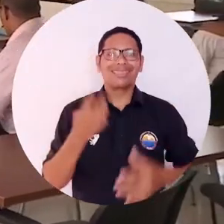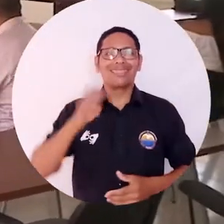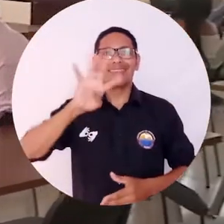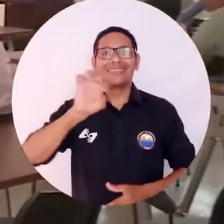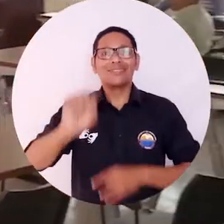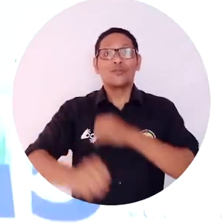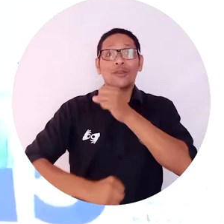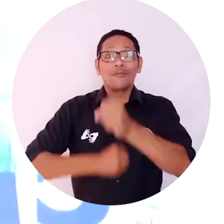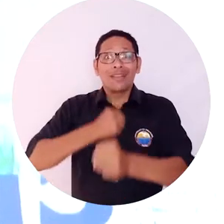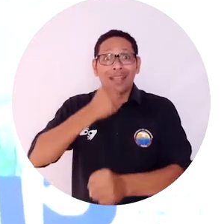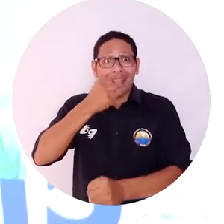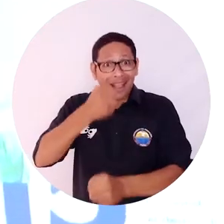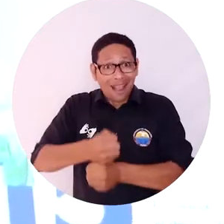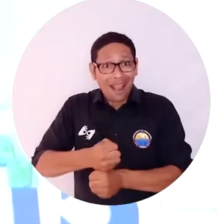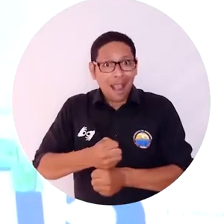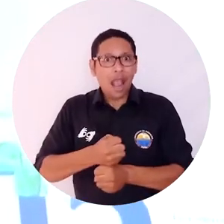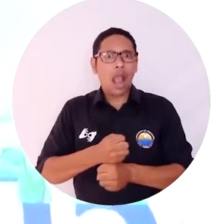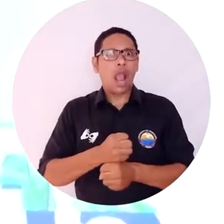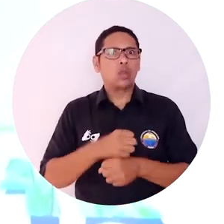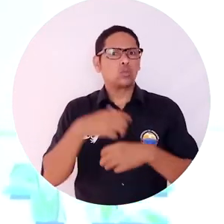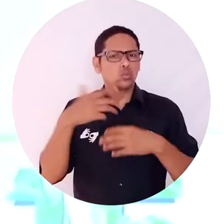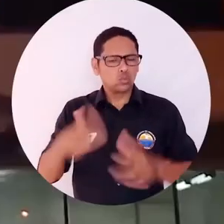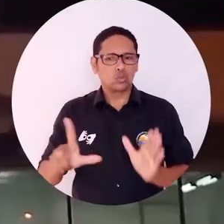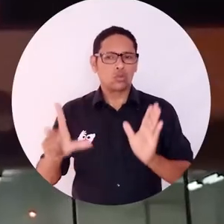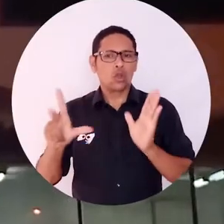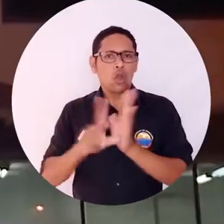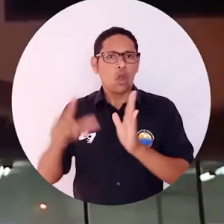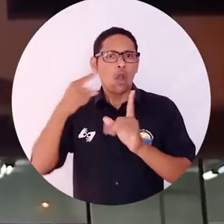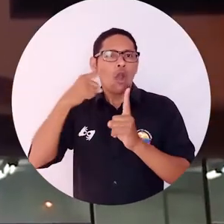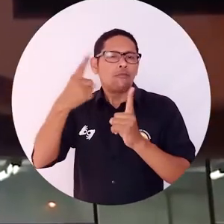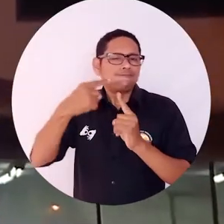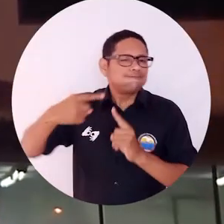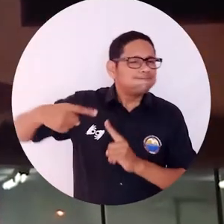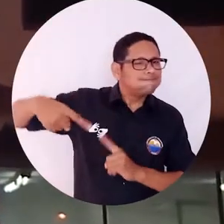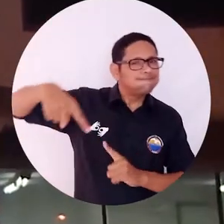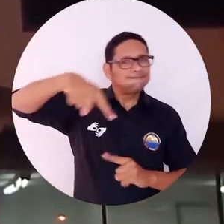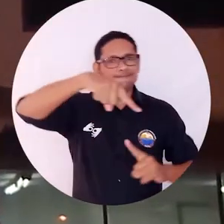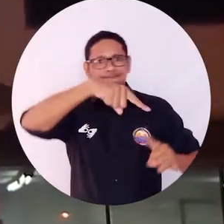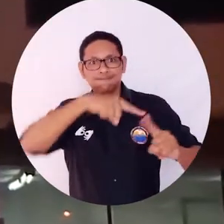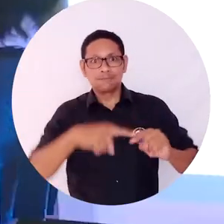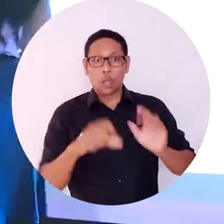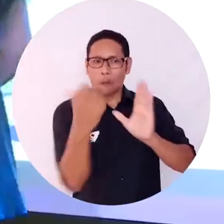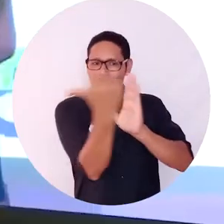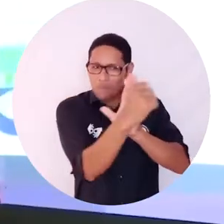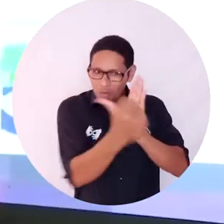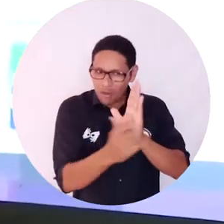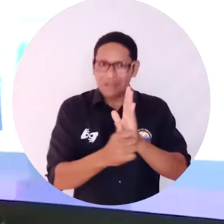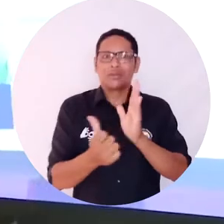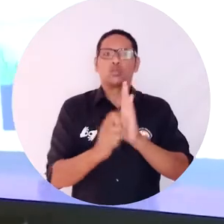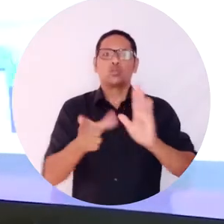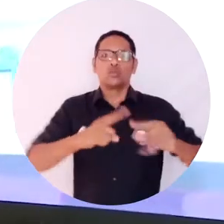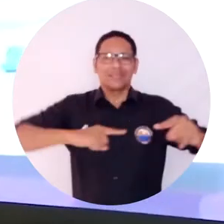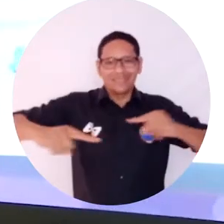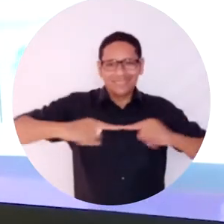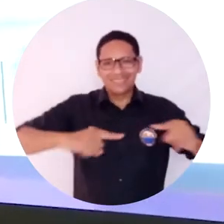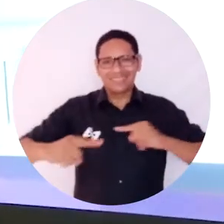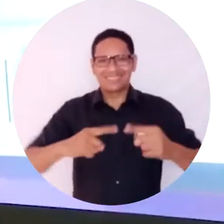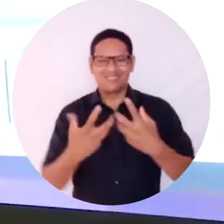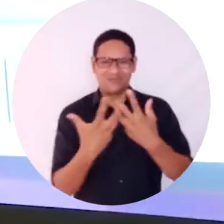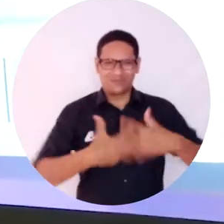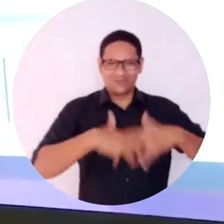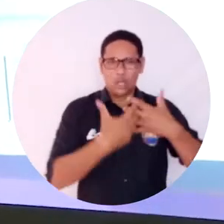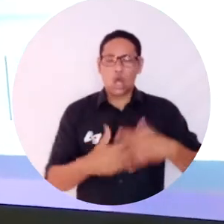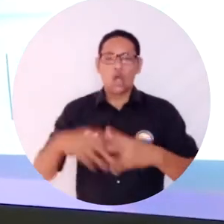Gestión Hotelera y Turística, articulado por ciclos propedéuticos con el Programa de Administración de Empresas Turísticas y Hoteleras desde